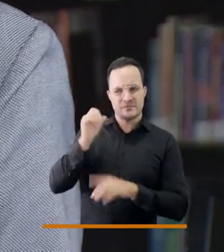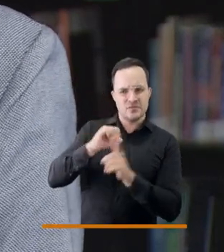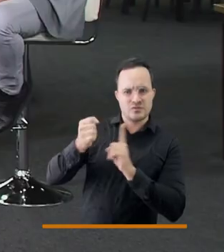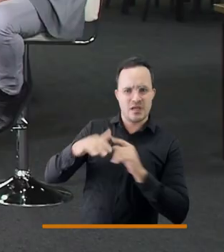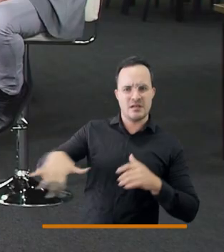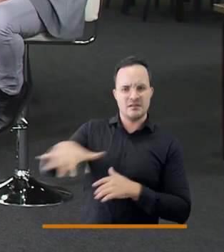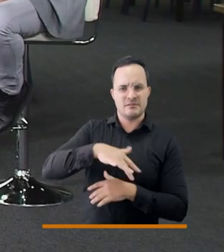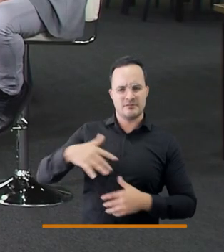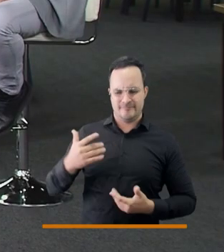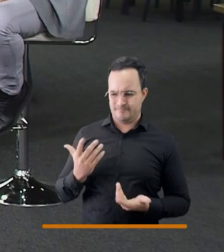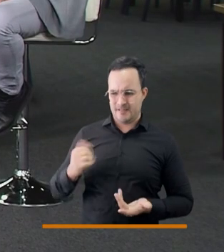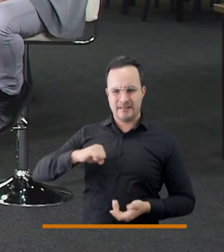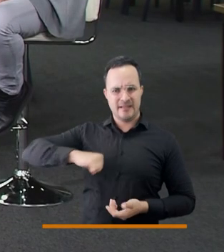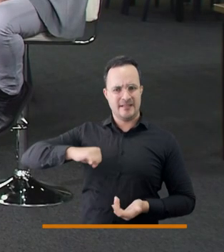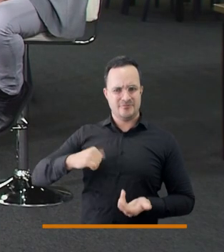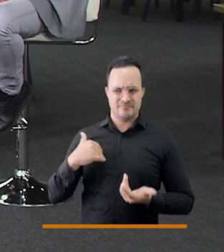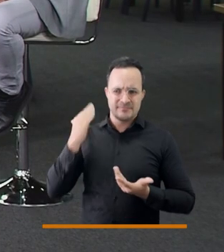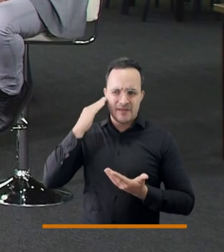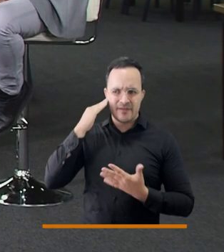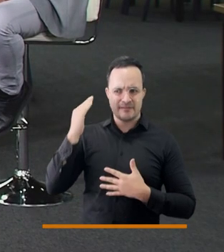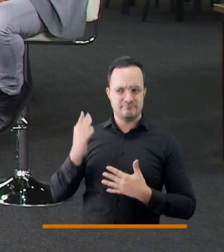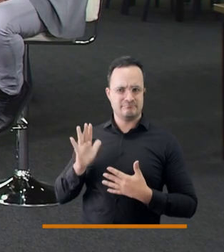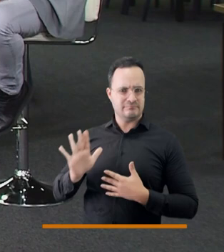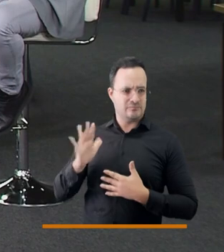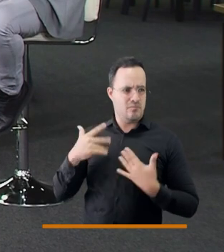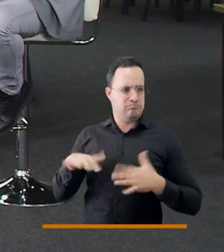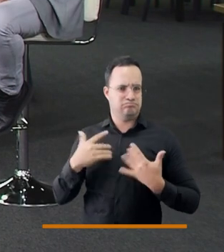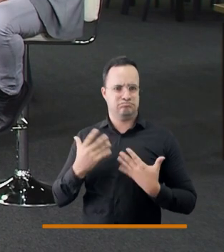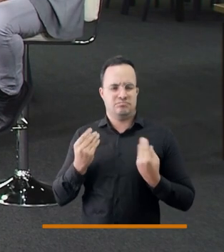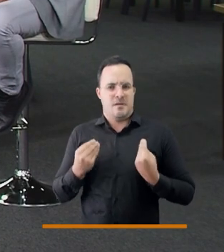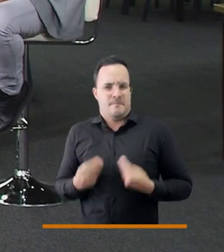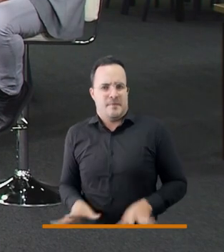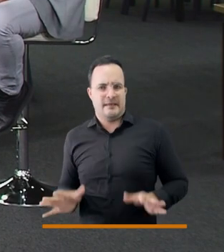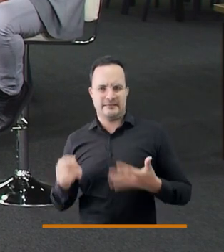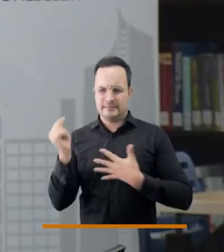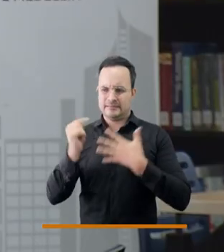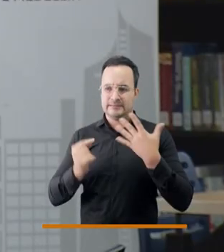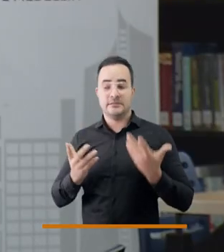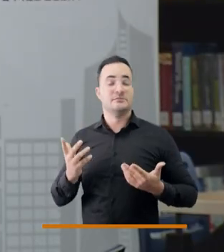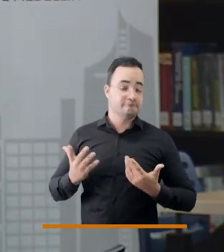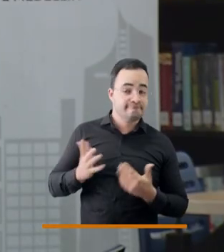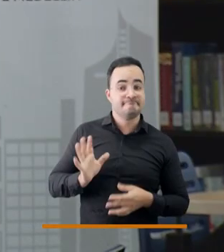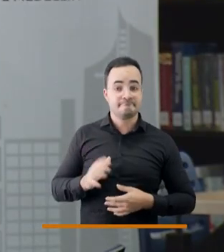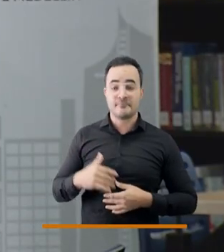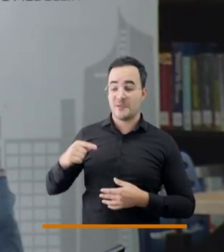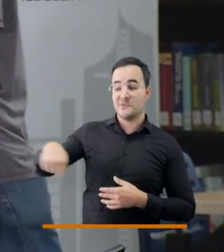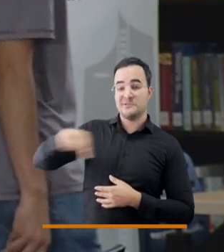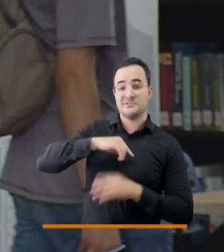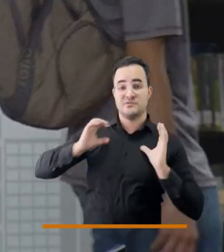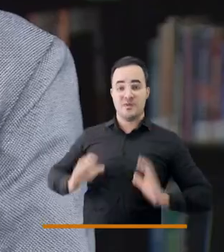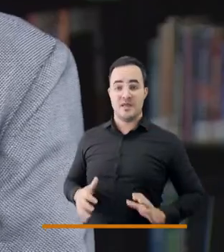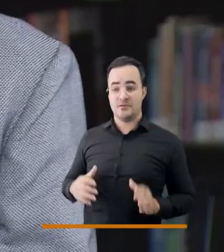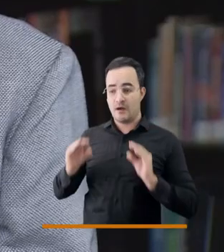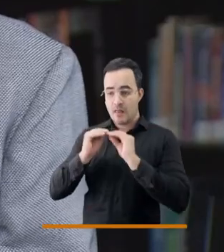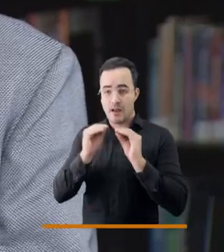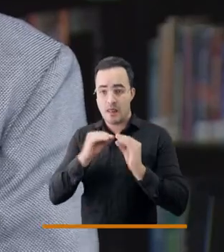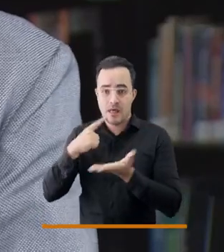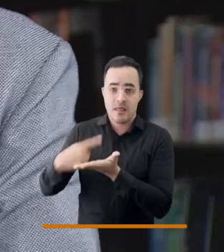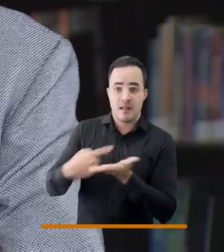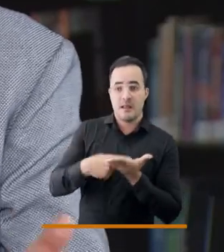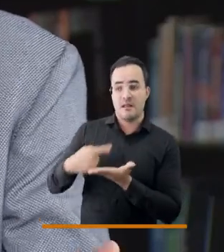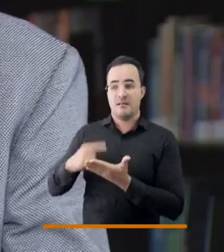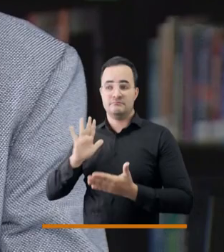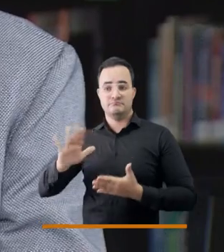En consecuencia, pues, la comunidad presentará, digamos, las demandas, las acciones